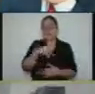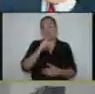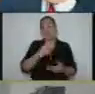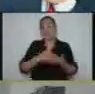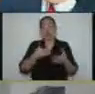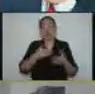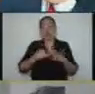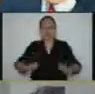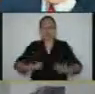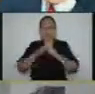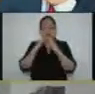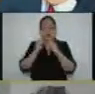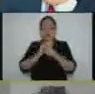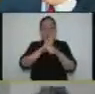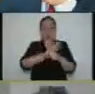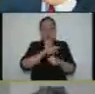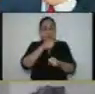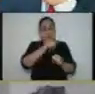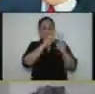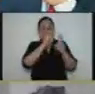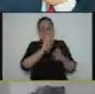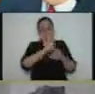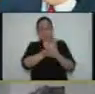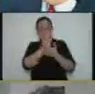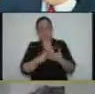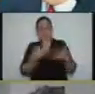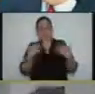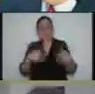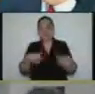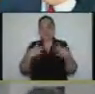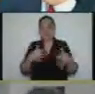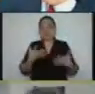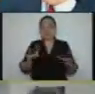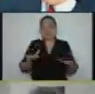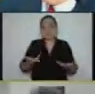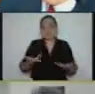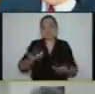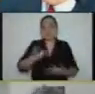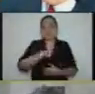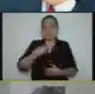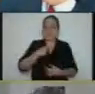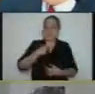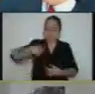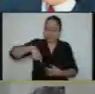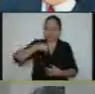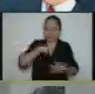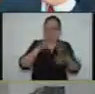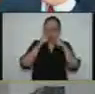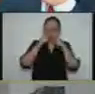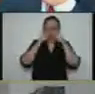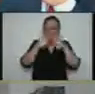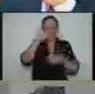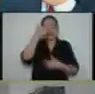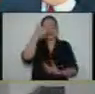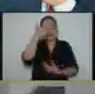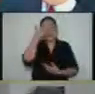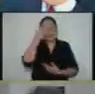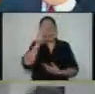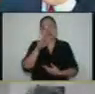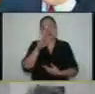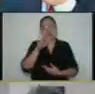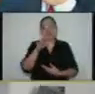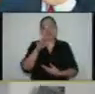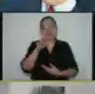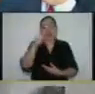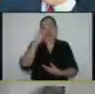emergente. Yo creo que tenemos que tener muy en cuenta que esta